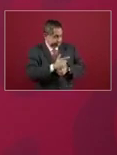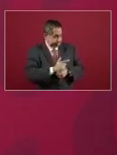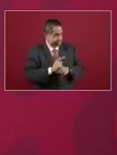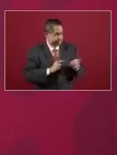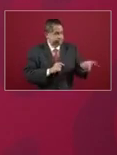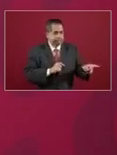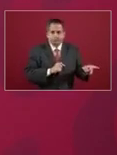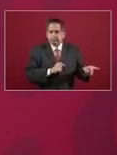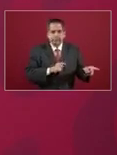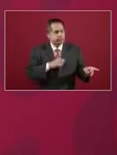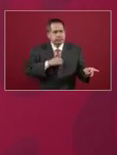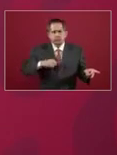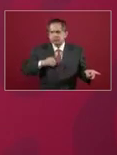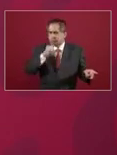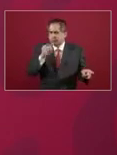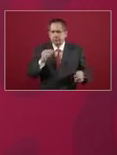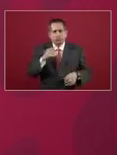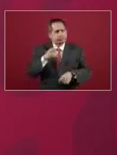de que no cumplió,